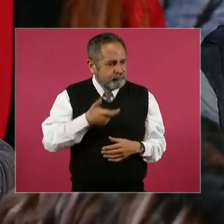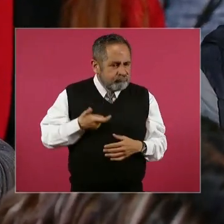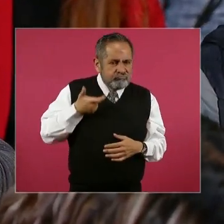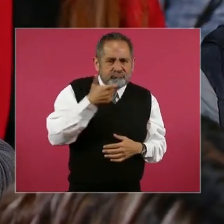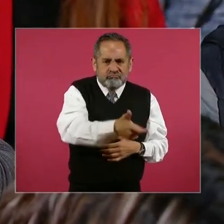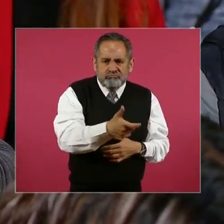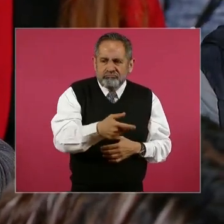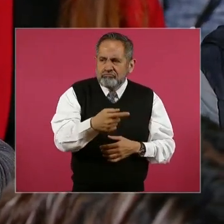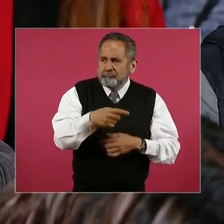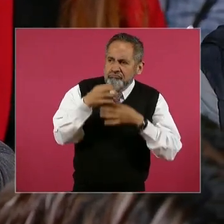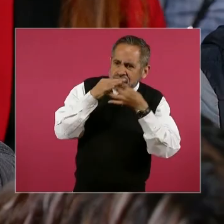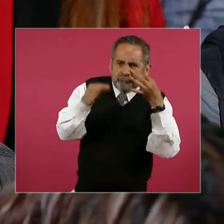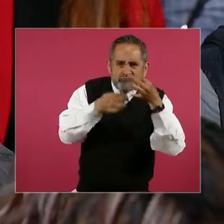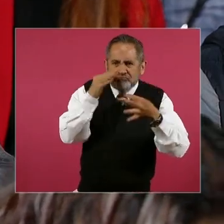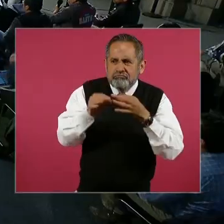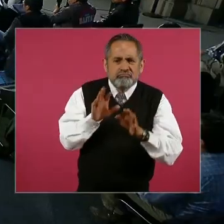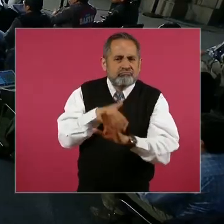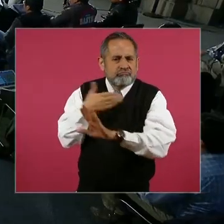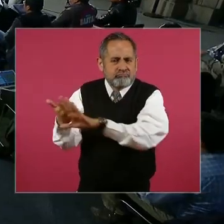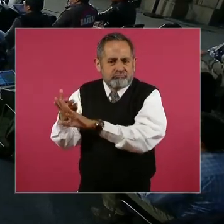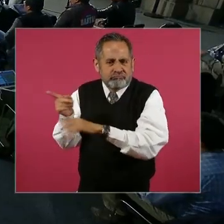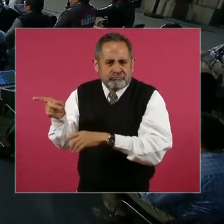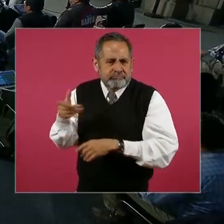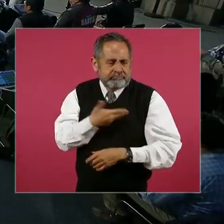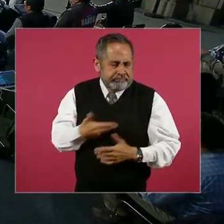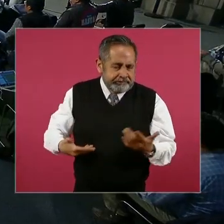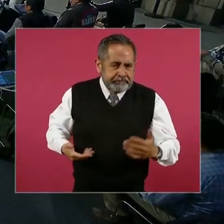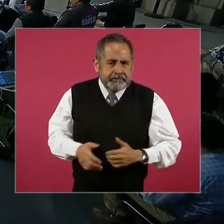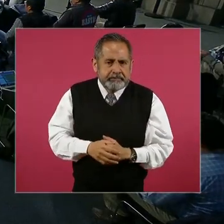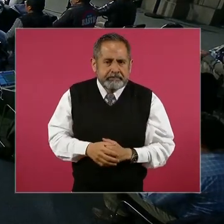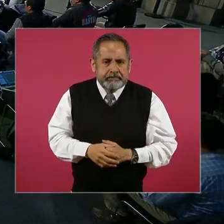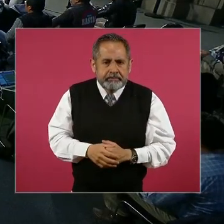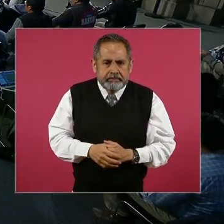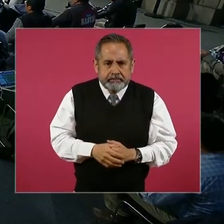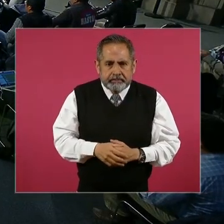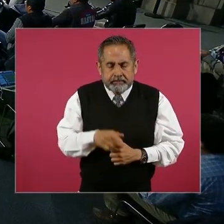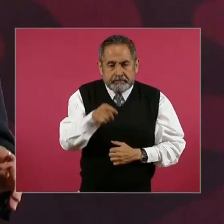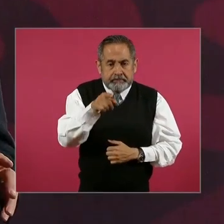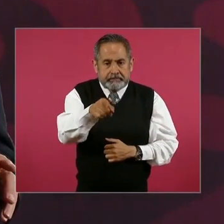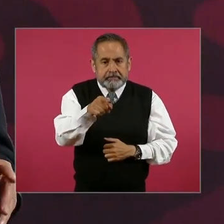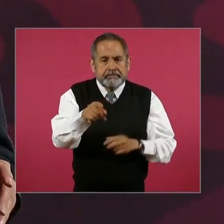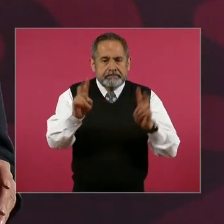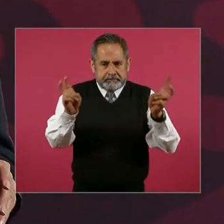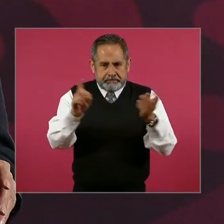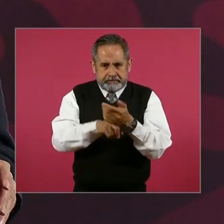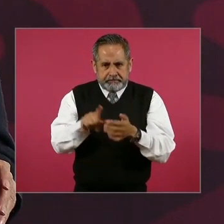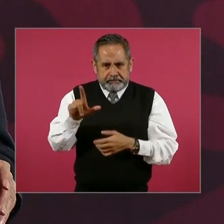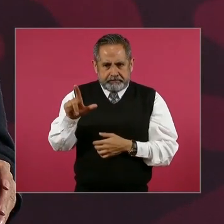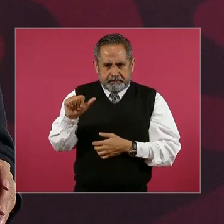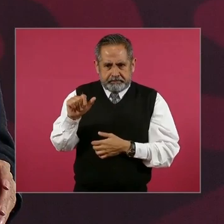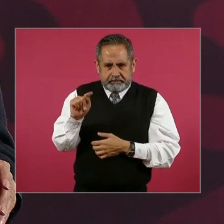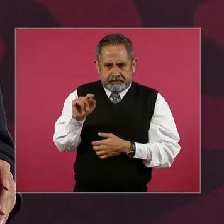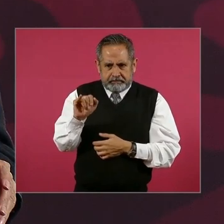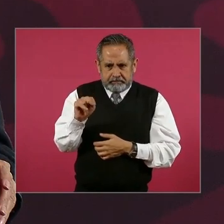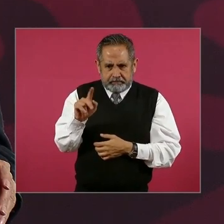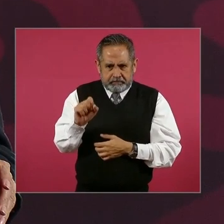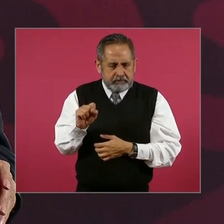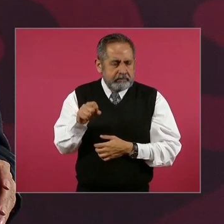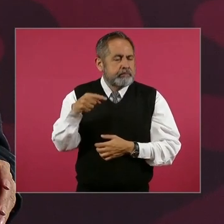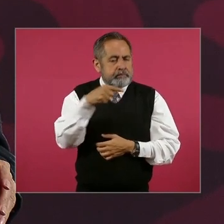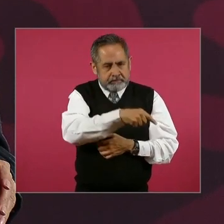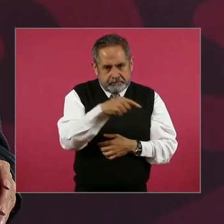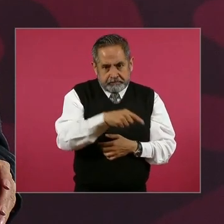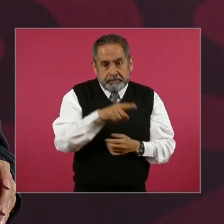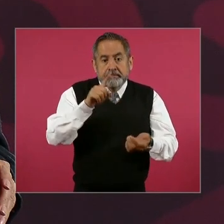este tipo de de campañas es que estás hablando del tema de latinus porque